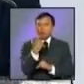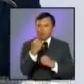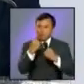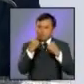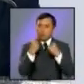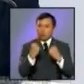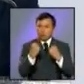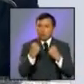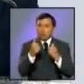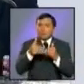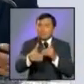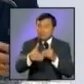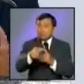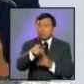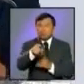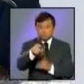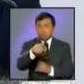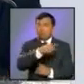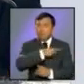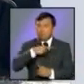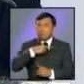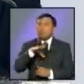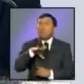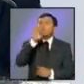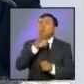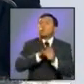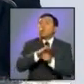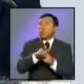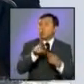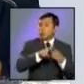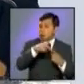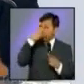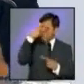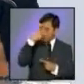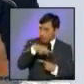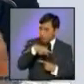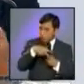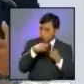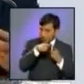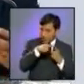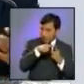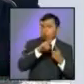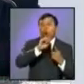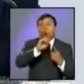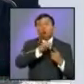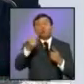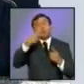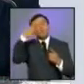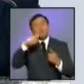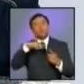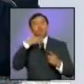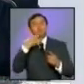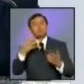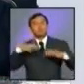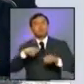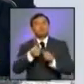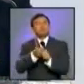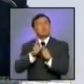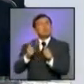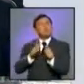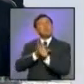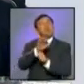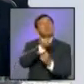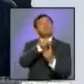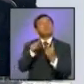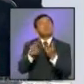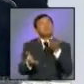valor Igual me suenan más huecas aún que las de Josefina Honestamente sí no tienen sentido no sabe ni hablar